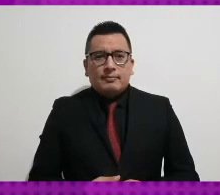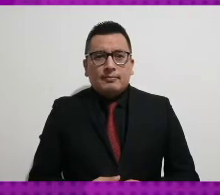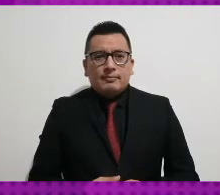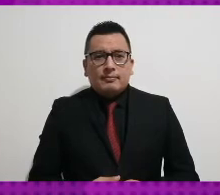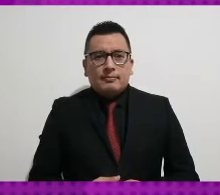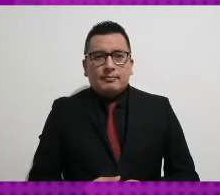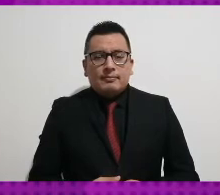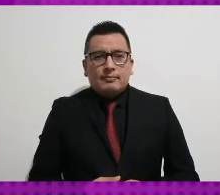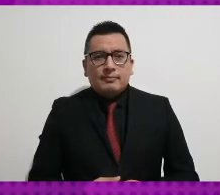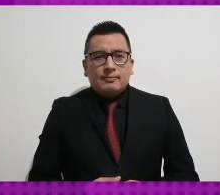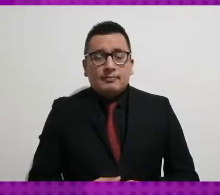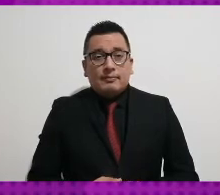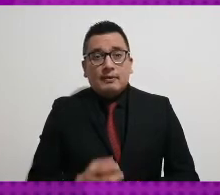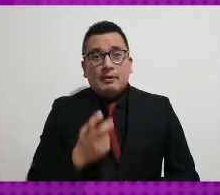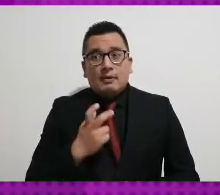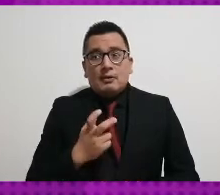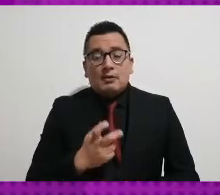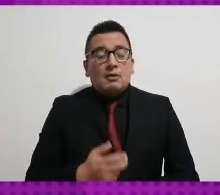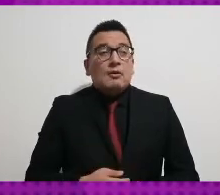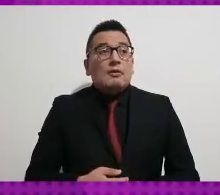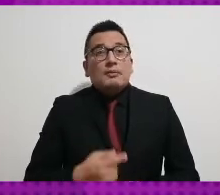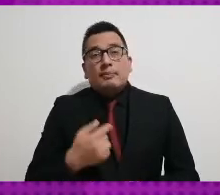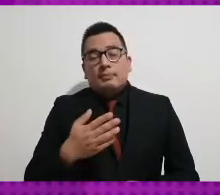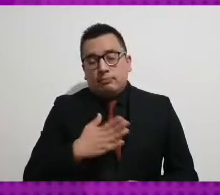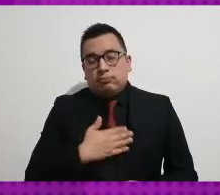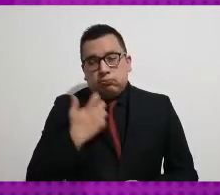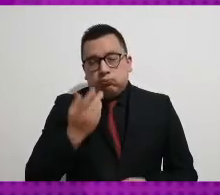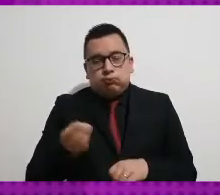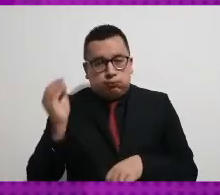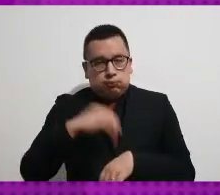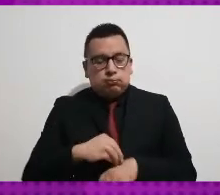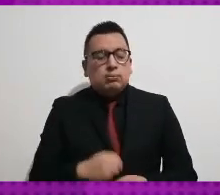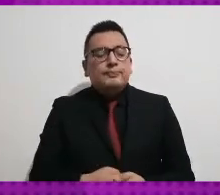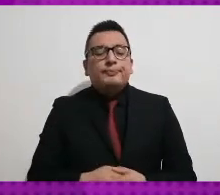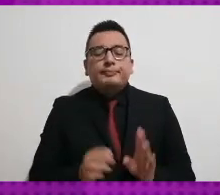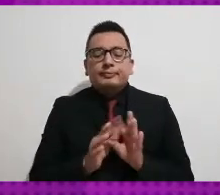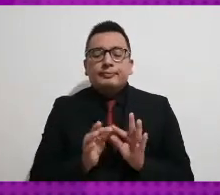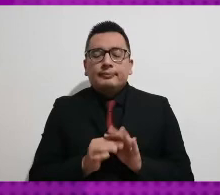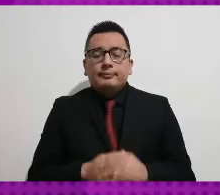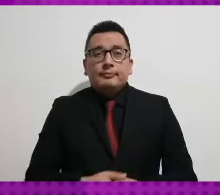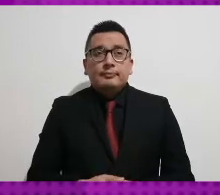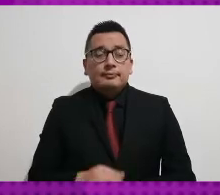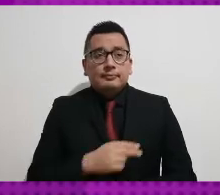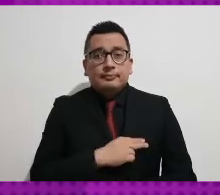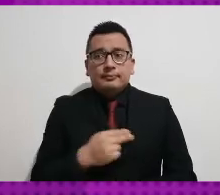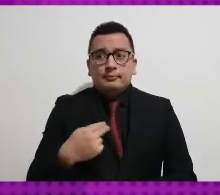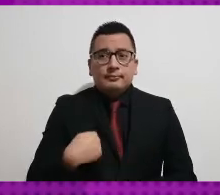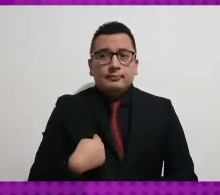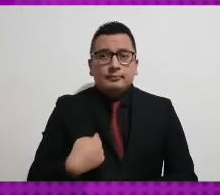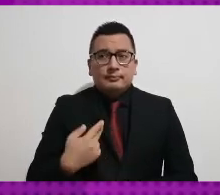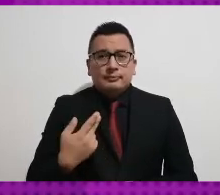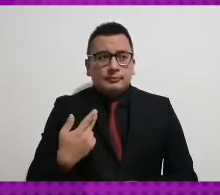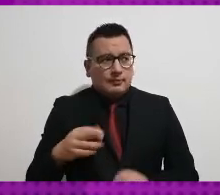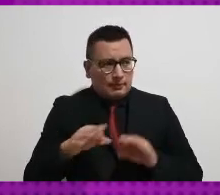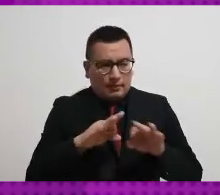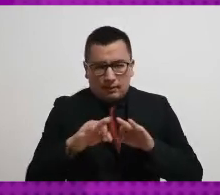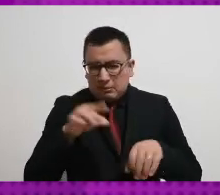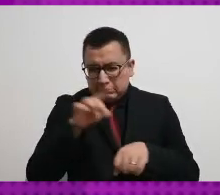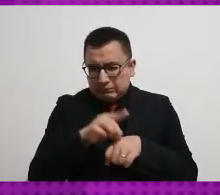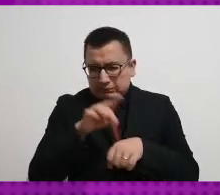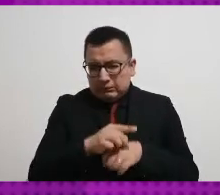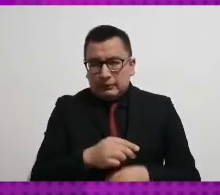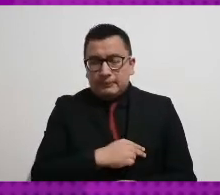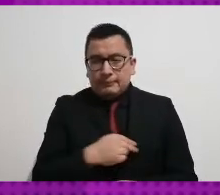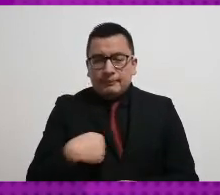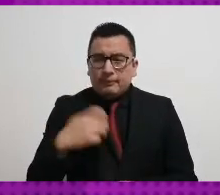normativo. Por parte mía, pudiéramos complementar en cuanto a decir que nosotros en nuestra propia actividad